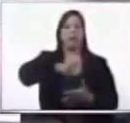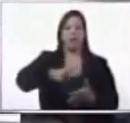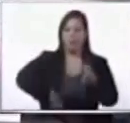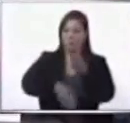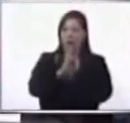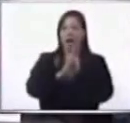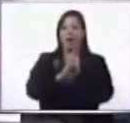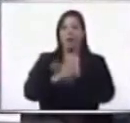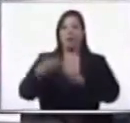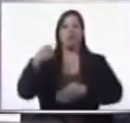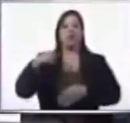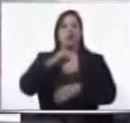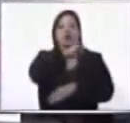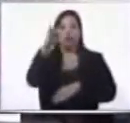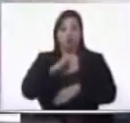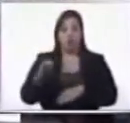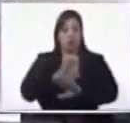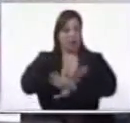como hicimos en el Zulia.